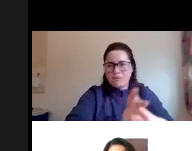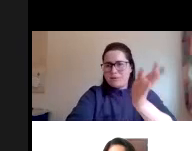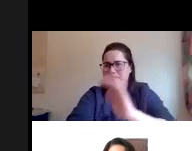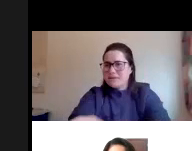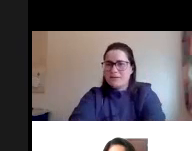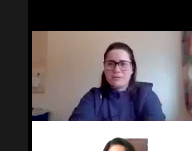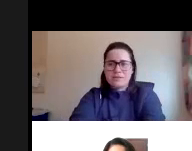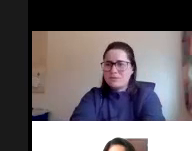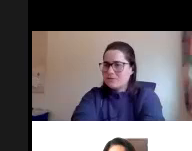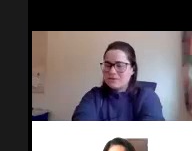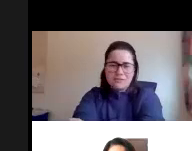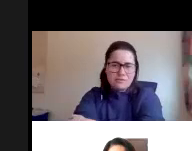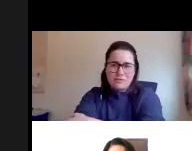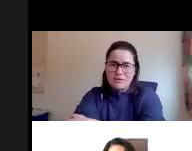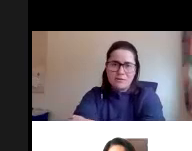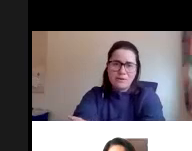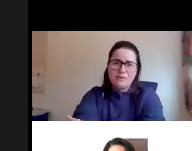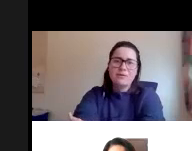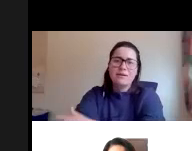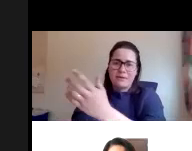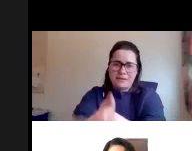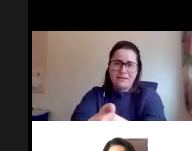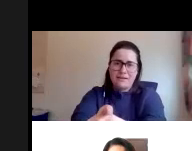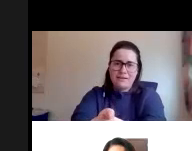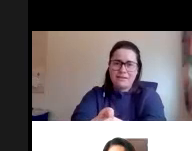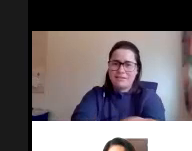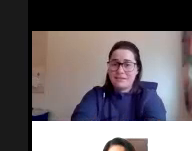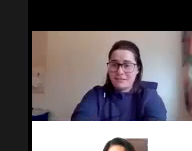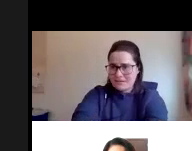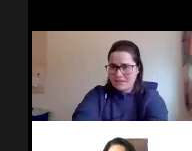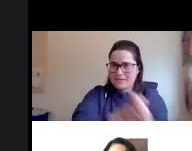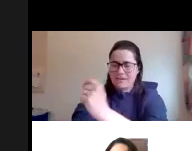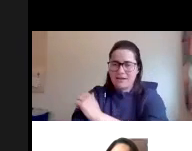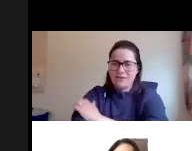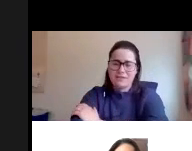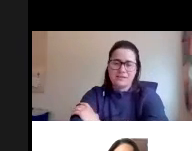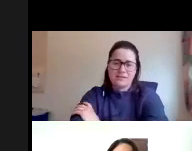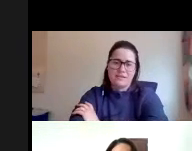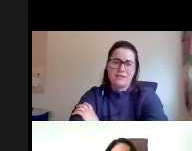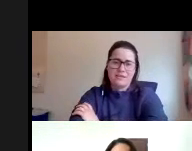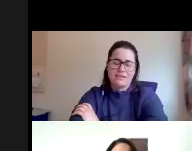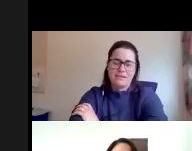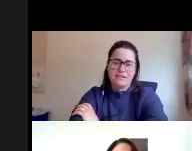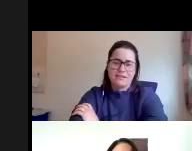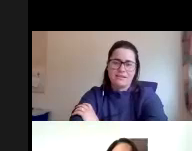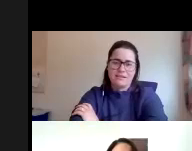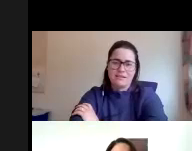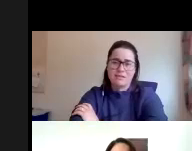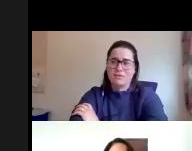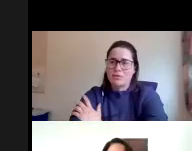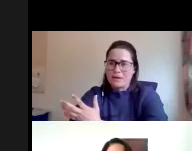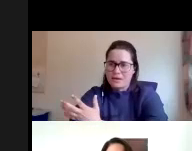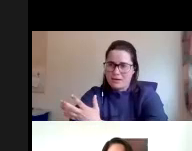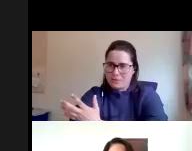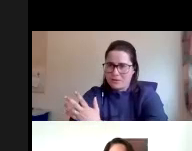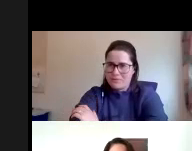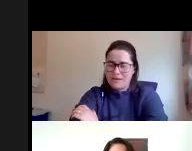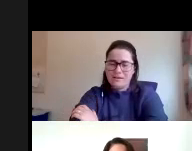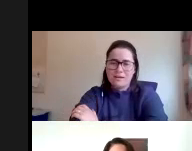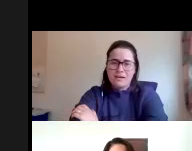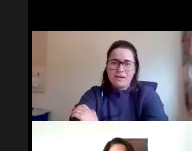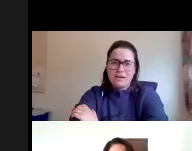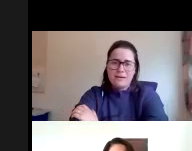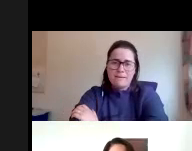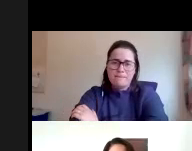Entonces, de nuevo, el proceso de eutrofización no es algo nuevo. Amatitlán, que es este lago, el que tiene la zona urbana de